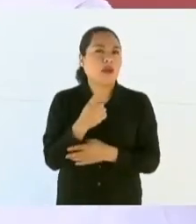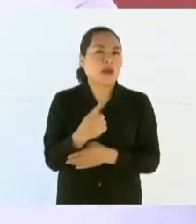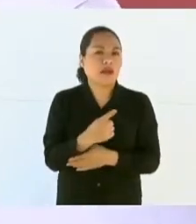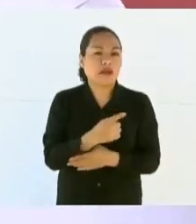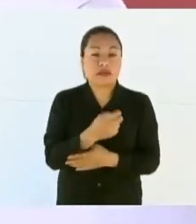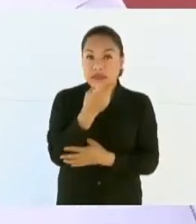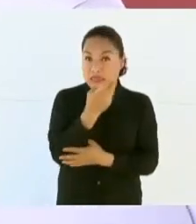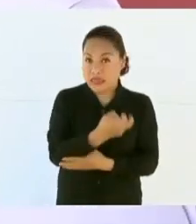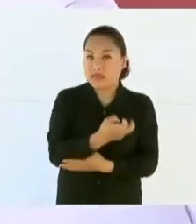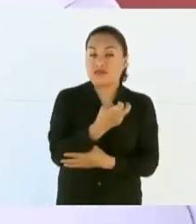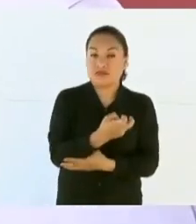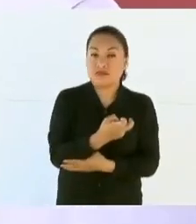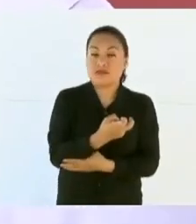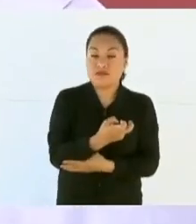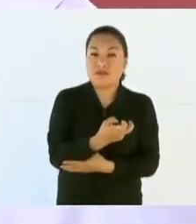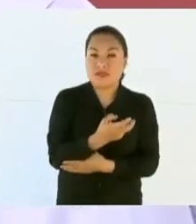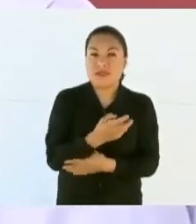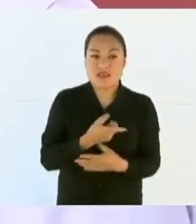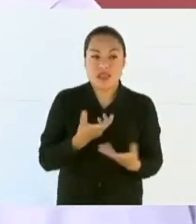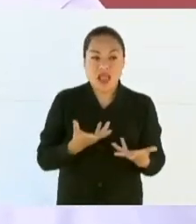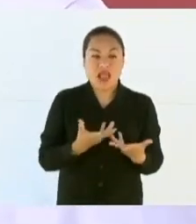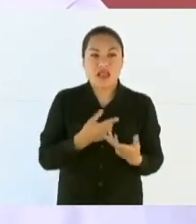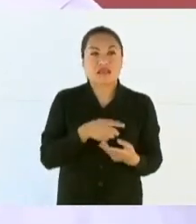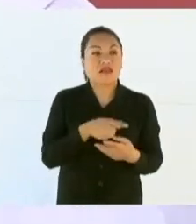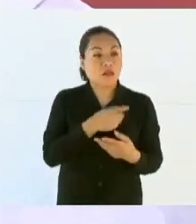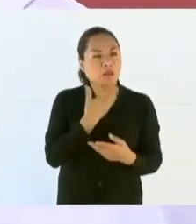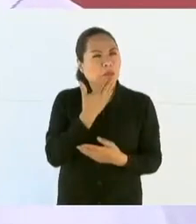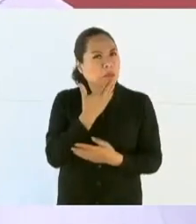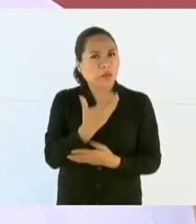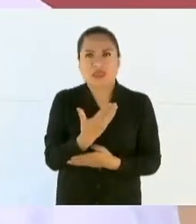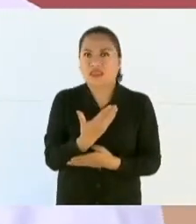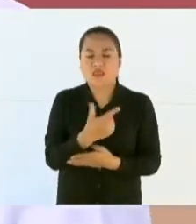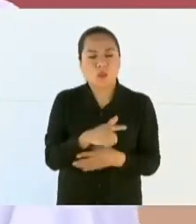Esto es algo excepcional, es